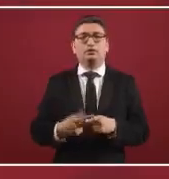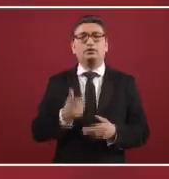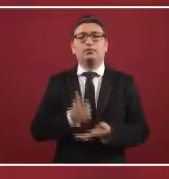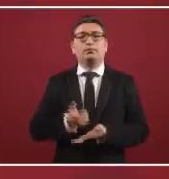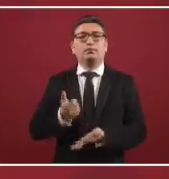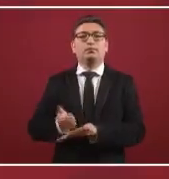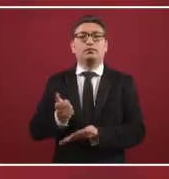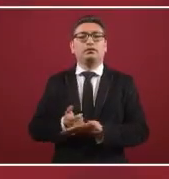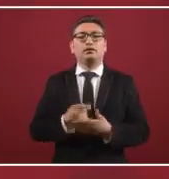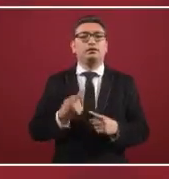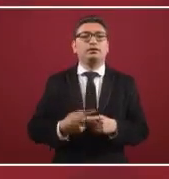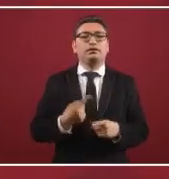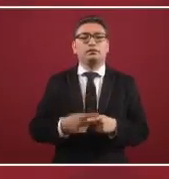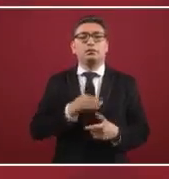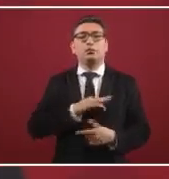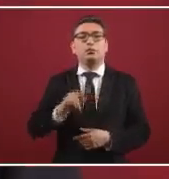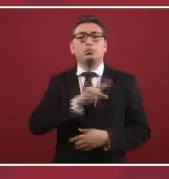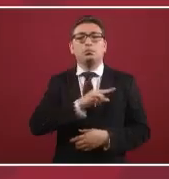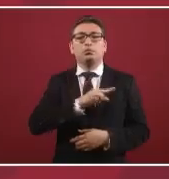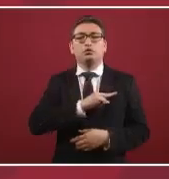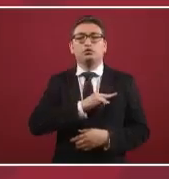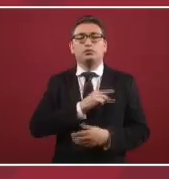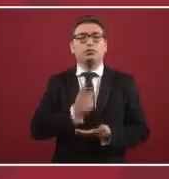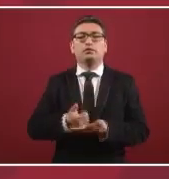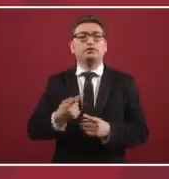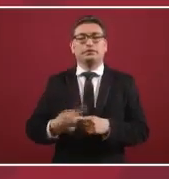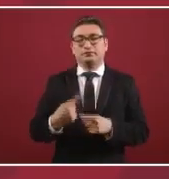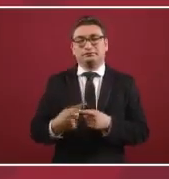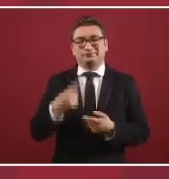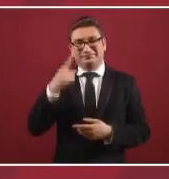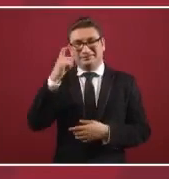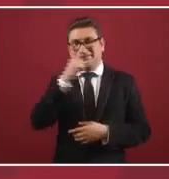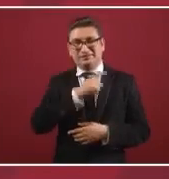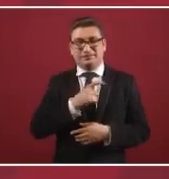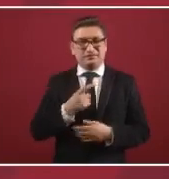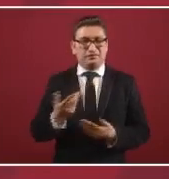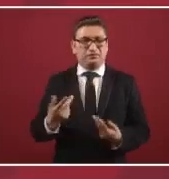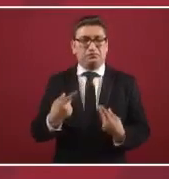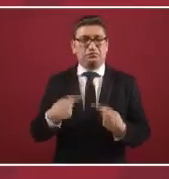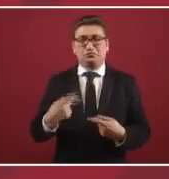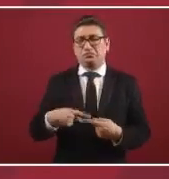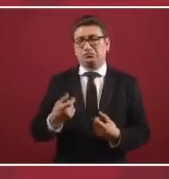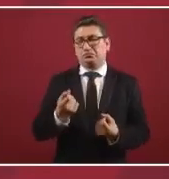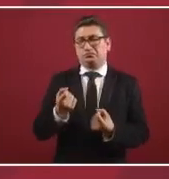colegiatura? ¿O quién tiene para pagar colegiatura? Pues no deja de ser